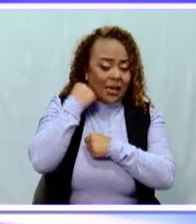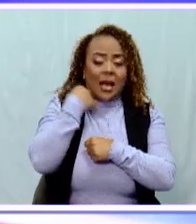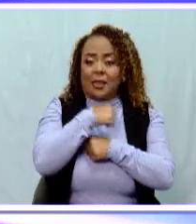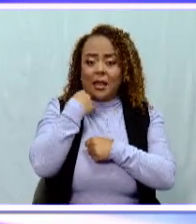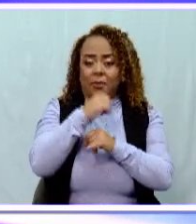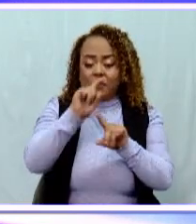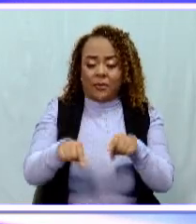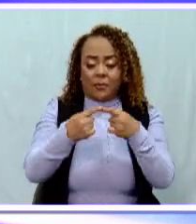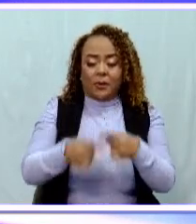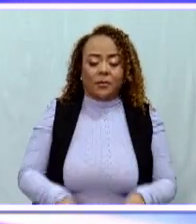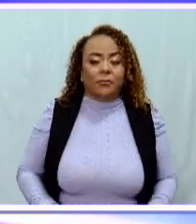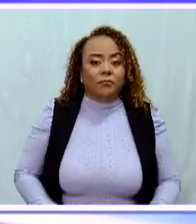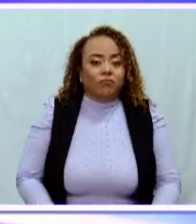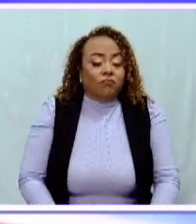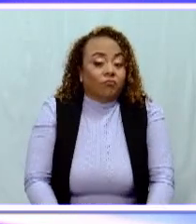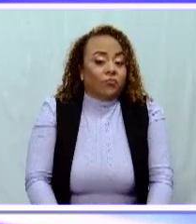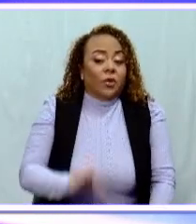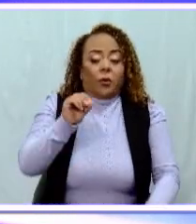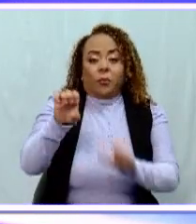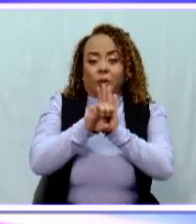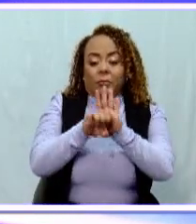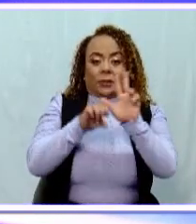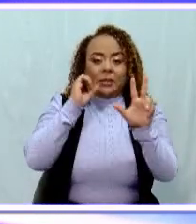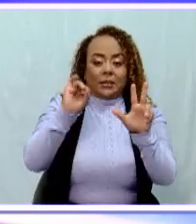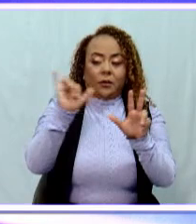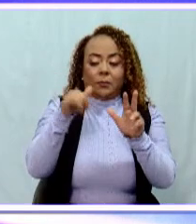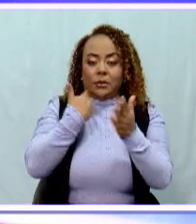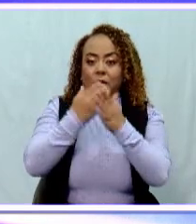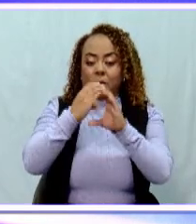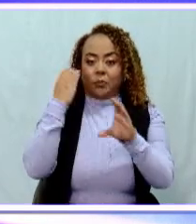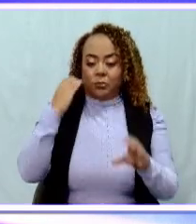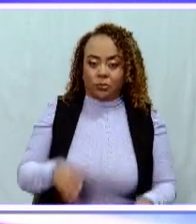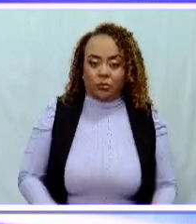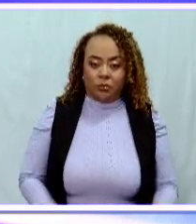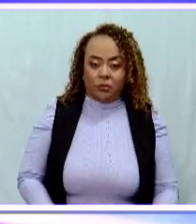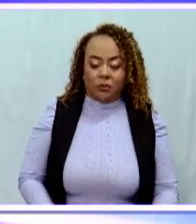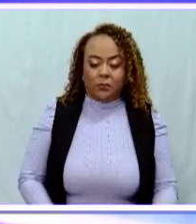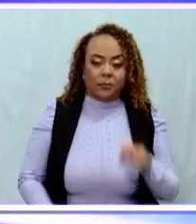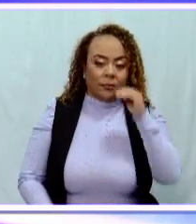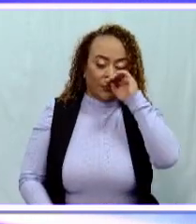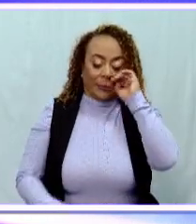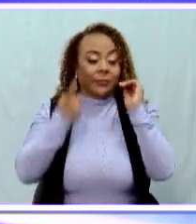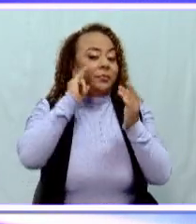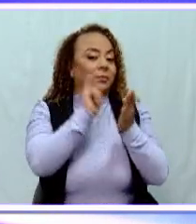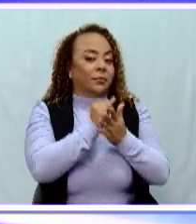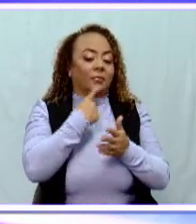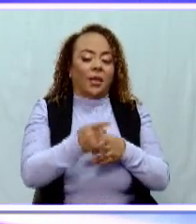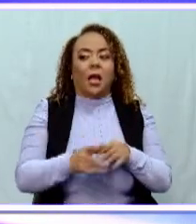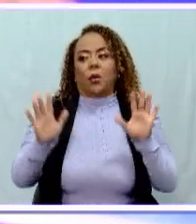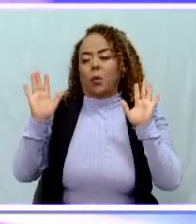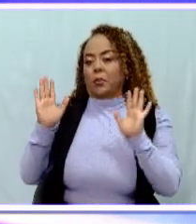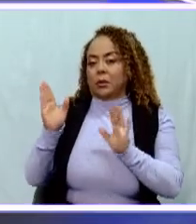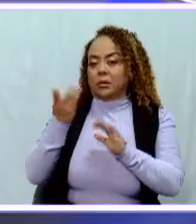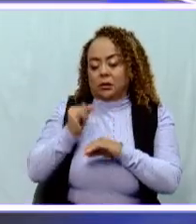al final del partido o por ejemplo con un tres a cero como llegó el bus del sapris ayer al estadio Por eso te digo nombre si no